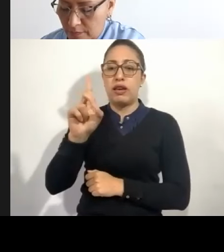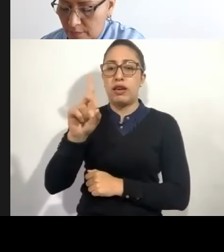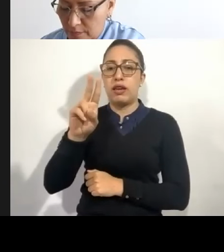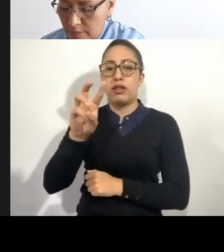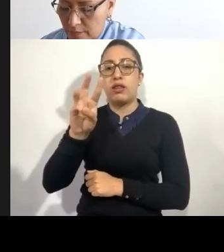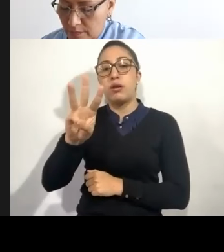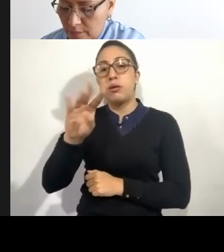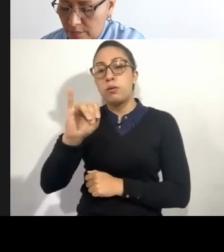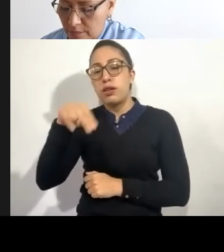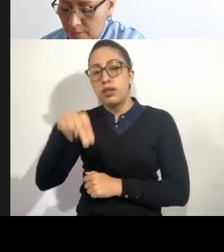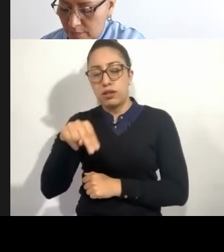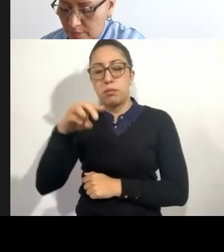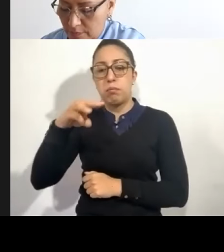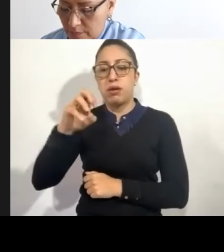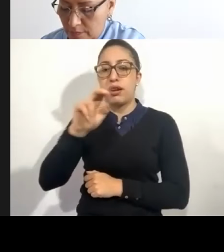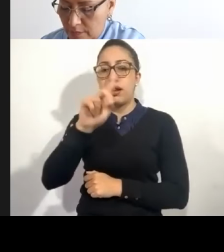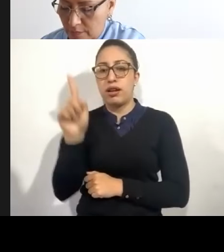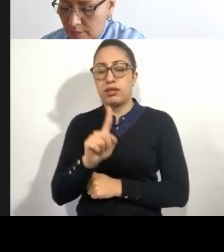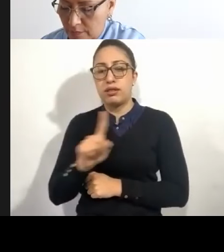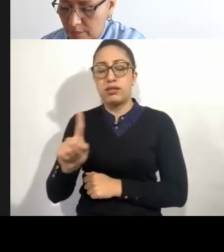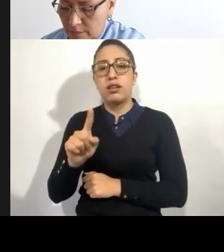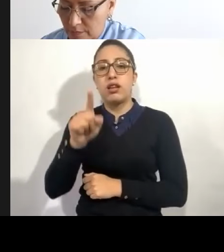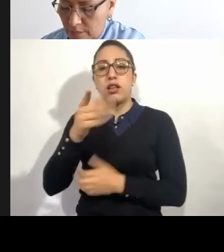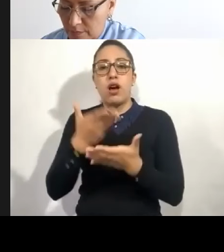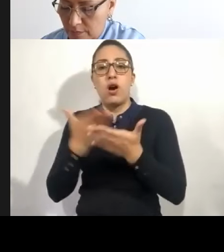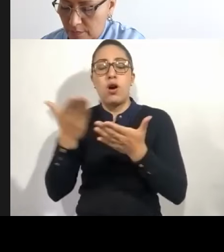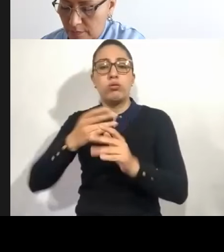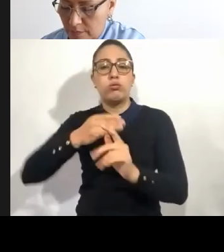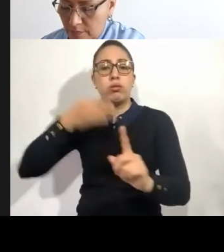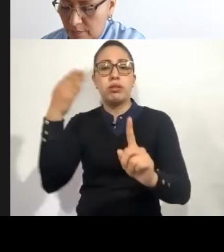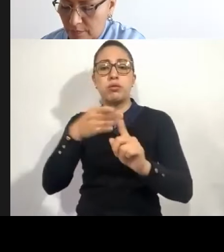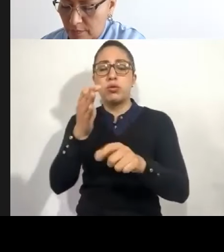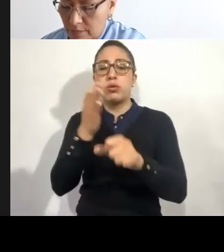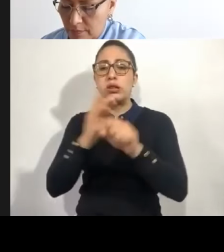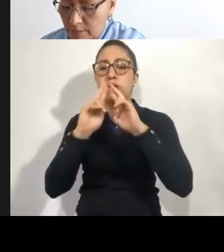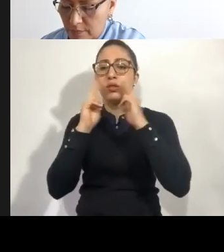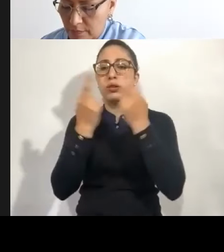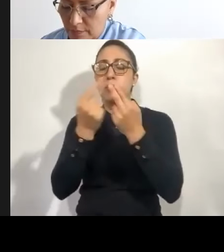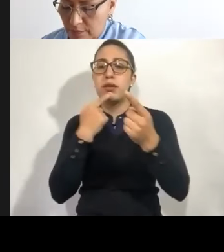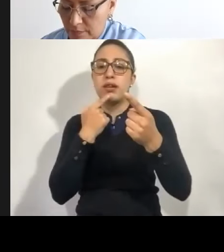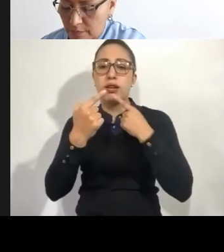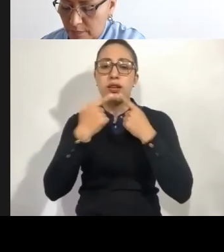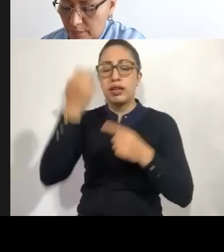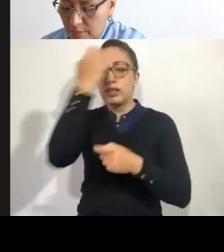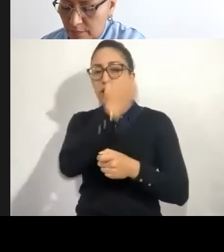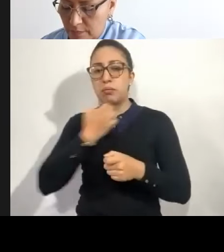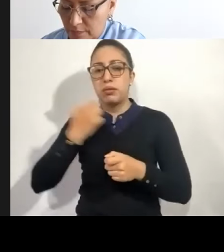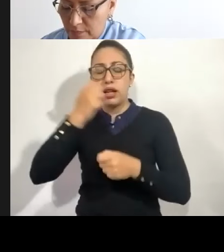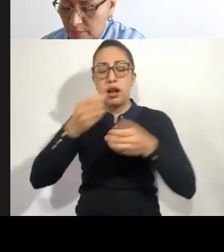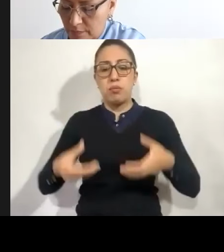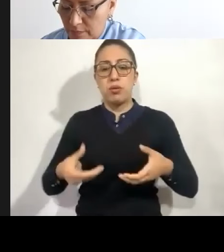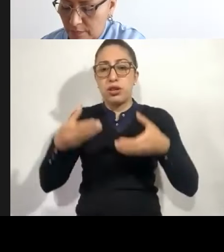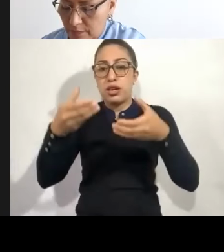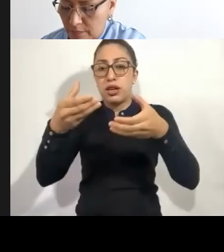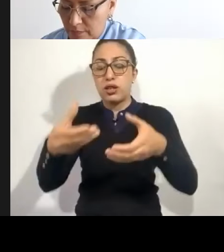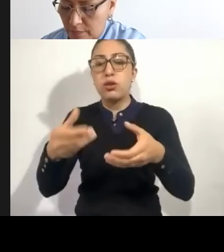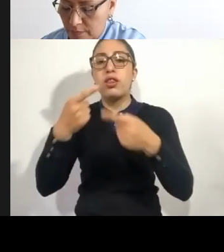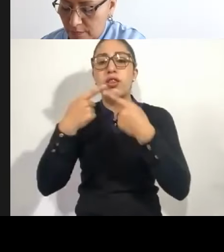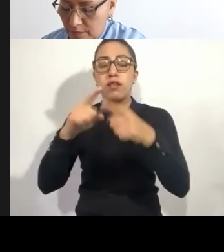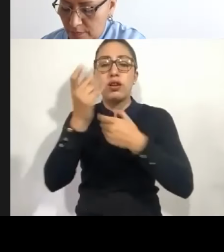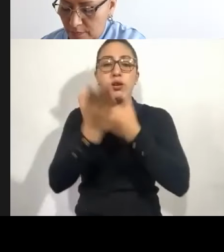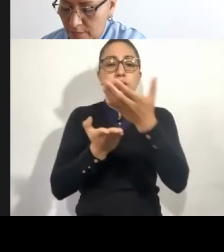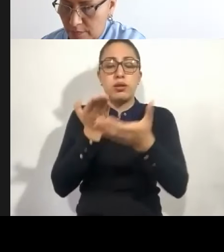objeto profundizar en el análisis de la iniciativa con proyecto de decreto que reforma, adiciona y deroga